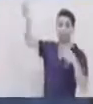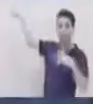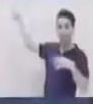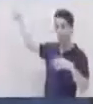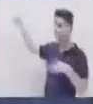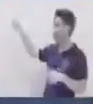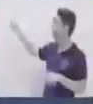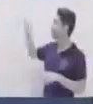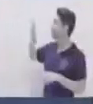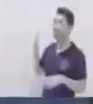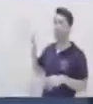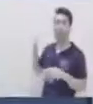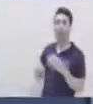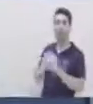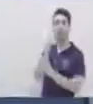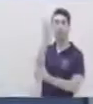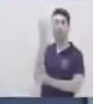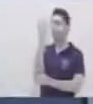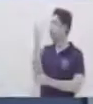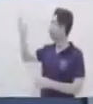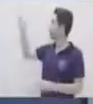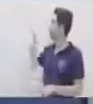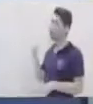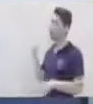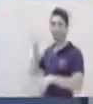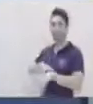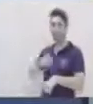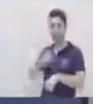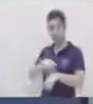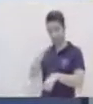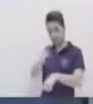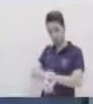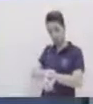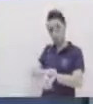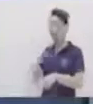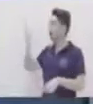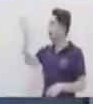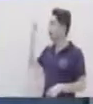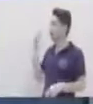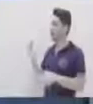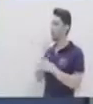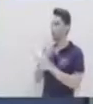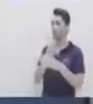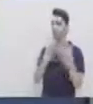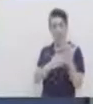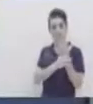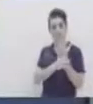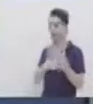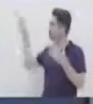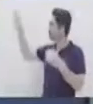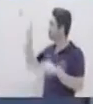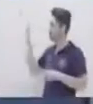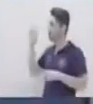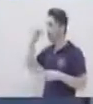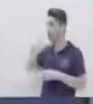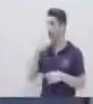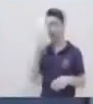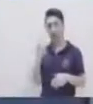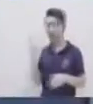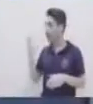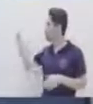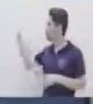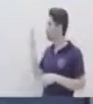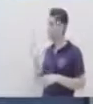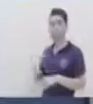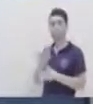una regadera y una flor, un reloj, unas manos, una cara y una mano. Todo lo